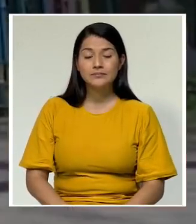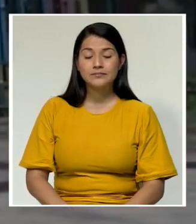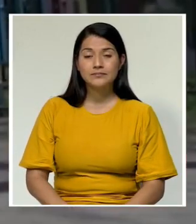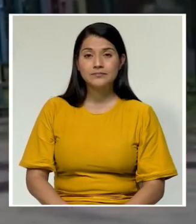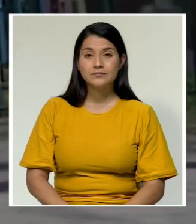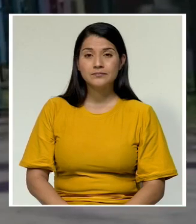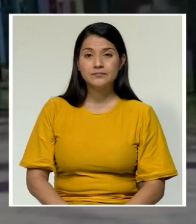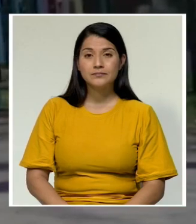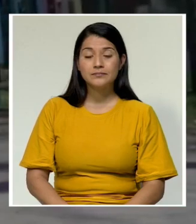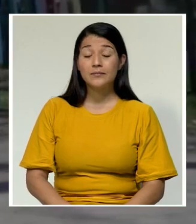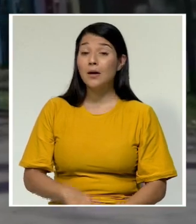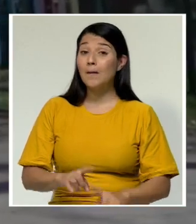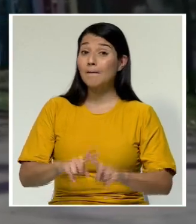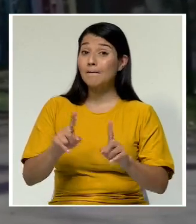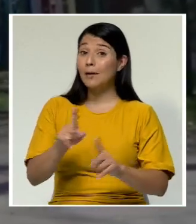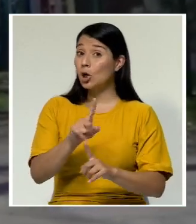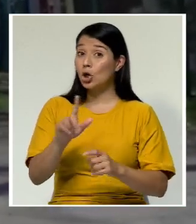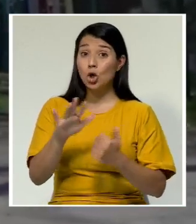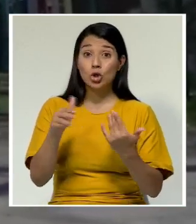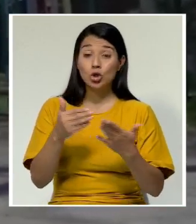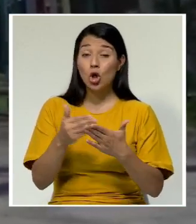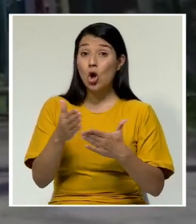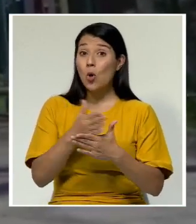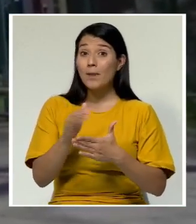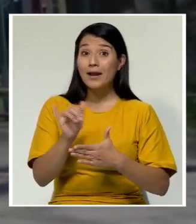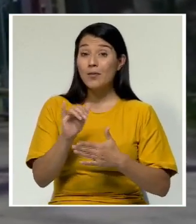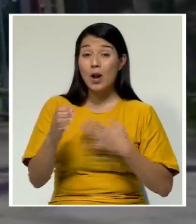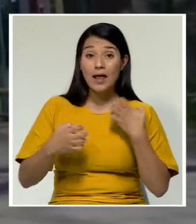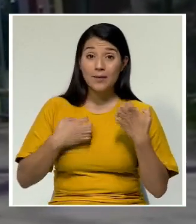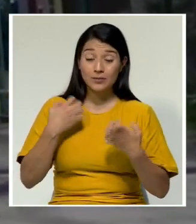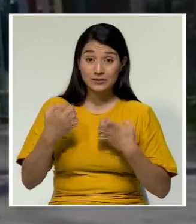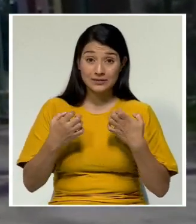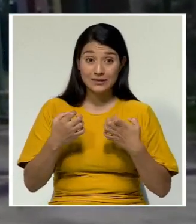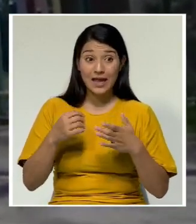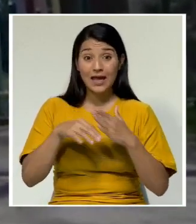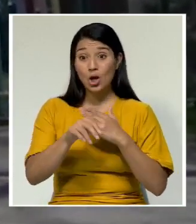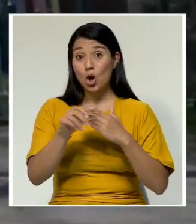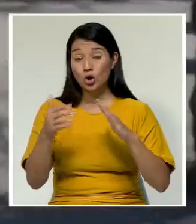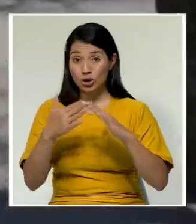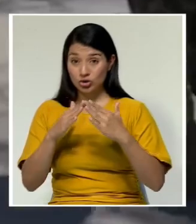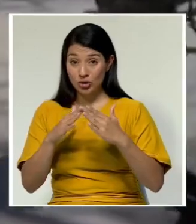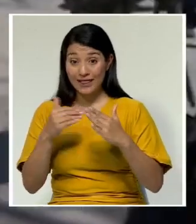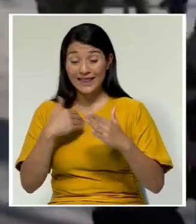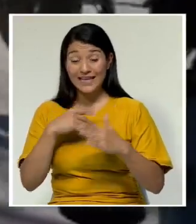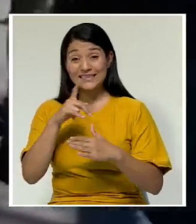de la ofensiva casi sin resistencia. No hay señales de combate o destrucción.